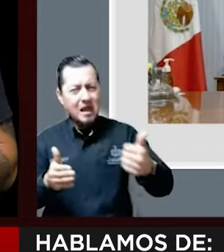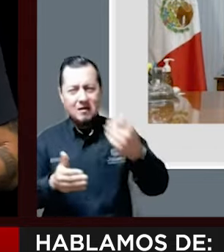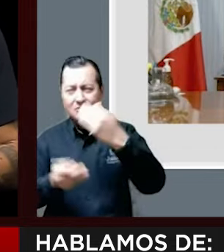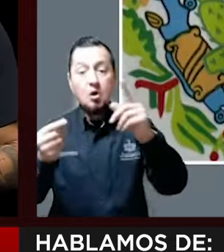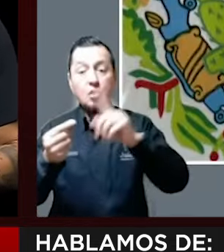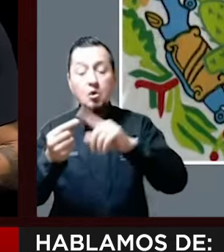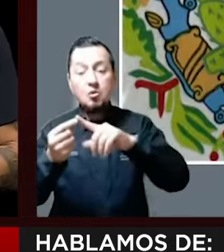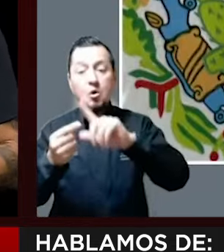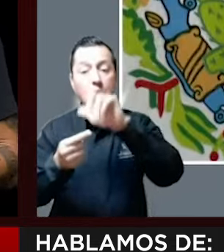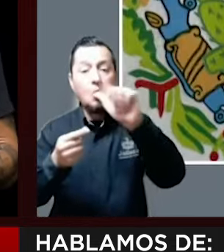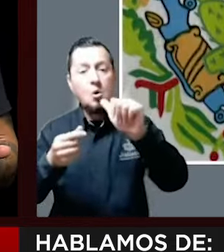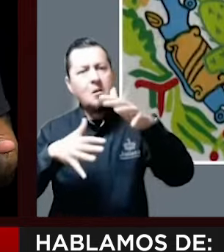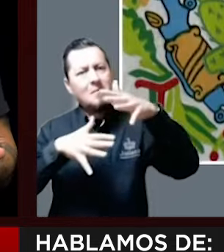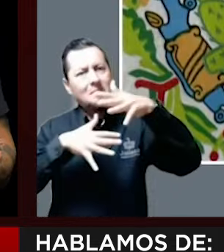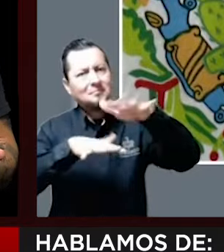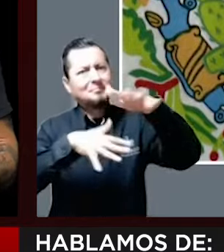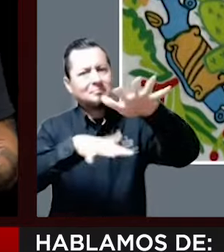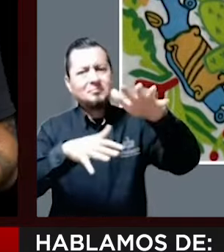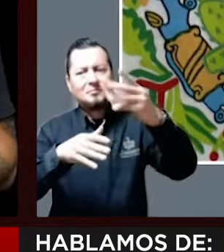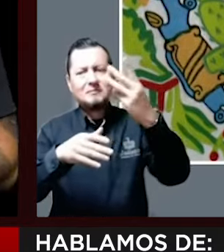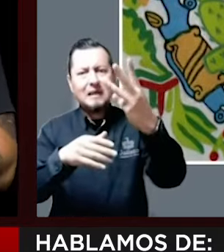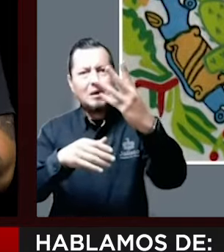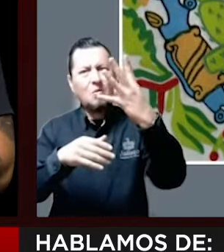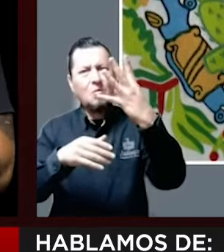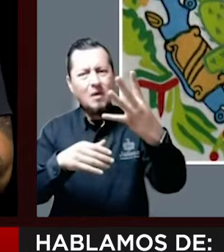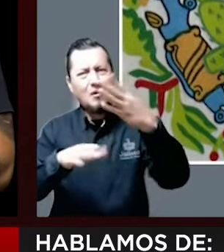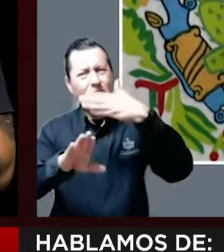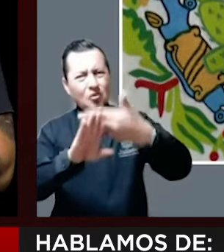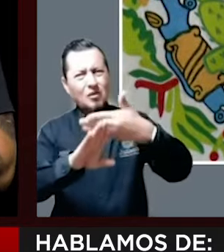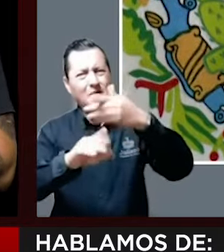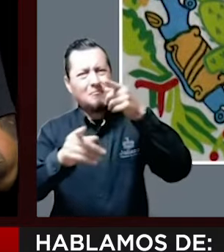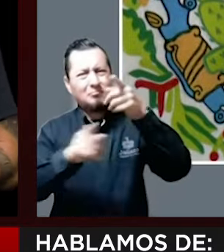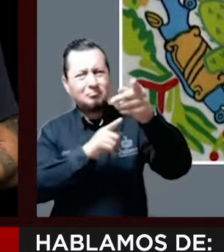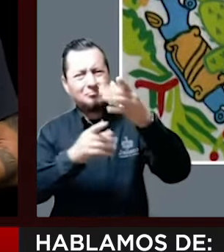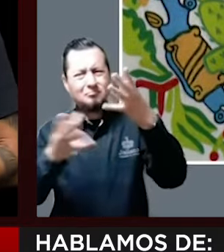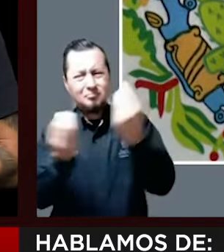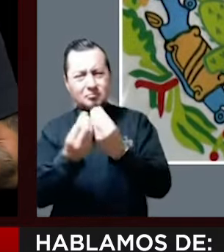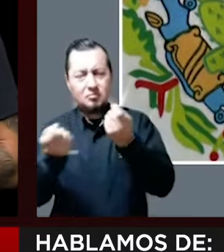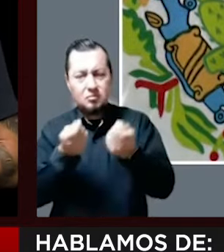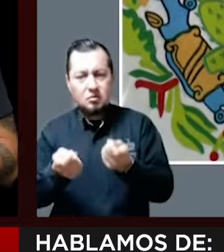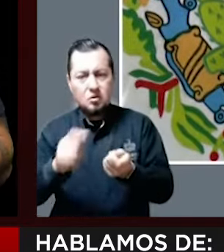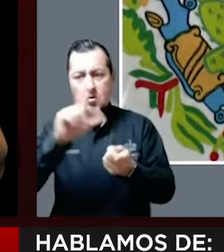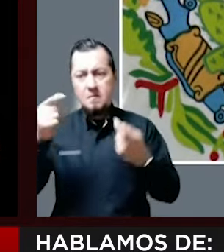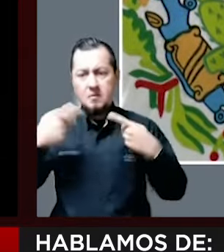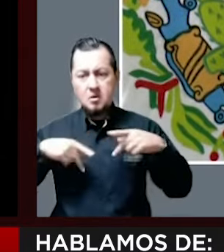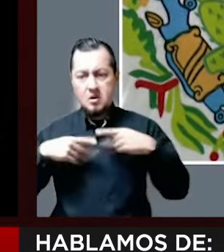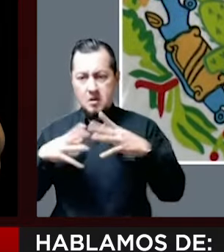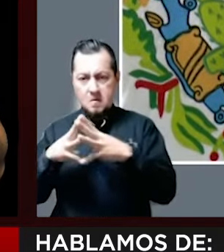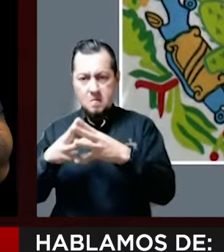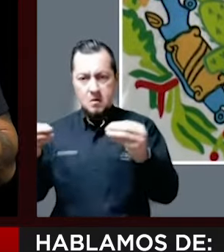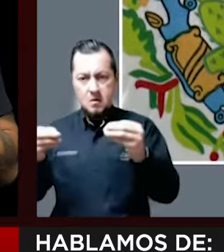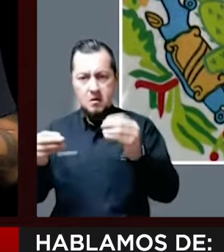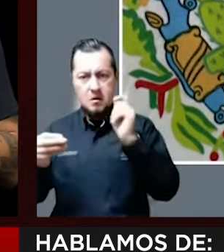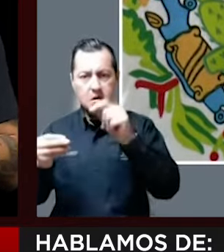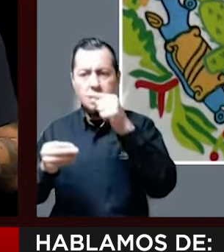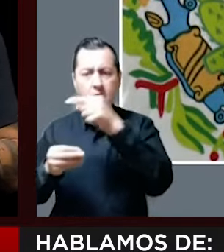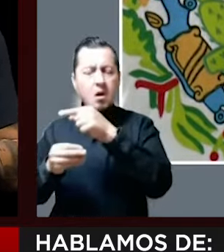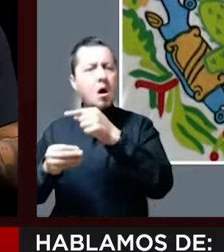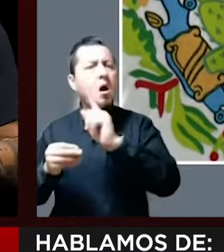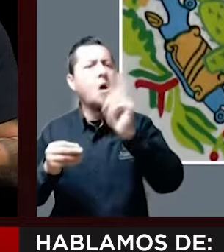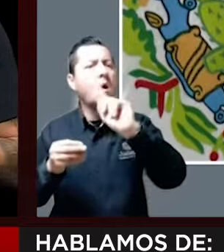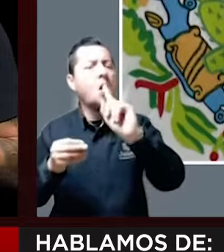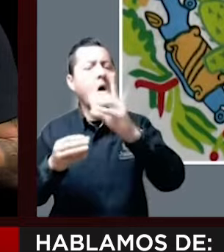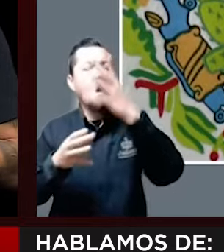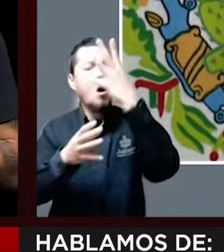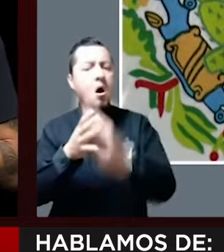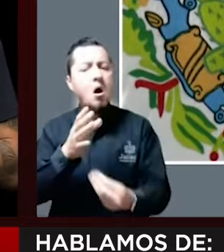miles de servidores públicos no solamente merecen un reconocimiento de pie, sino mejores ingresos y prestaciones dignas de su